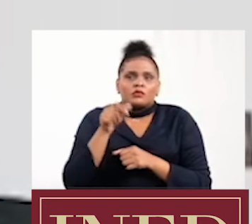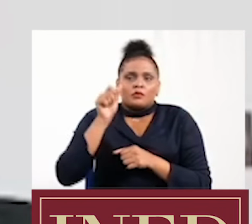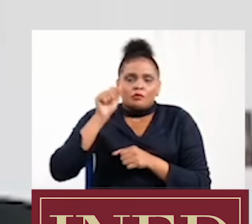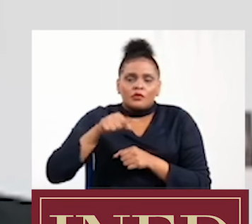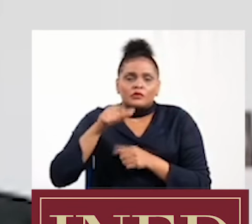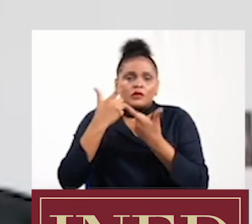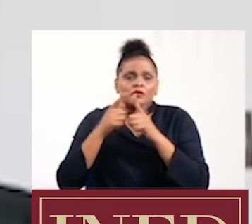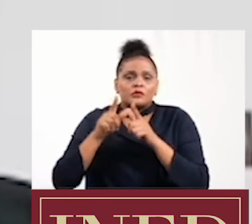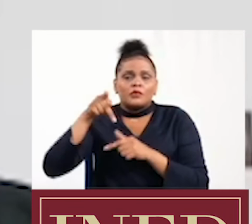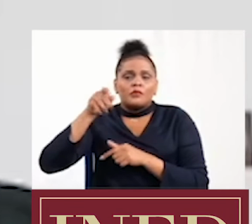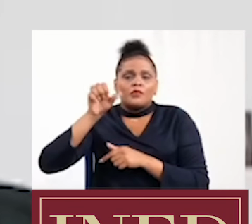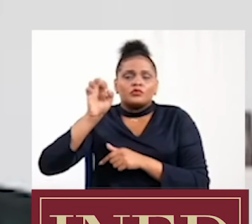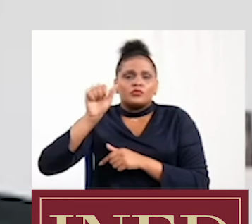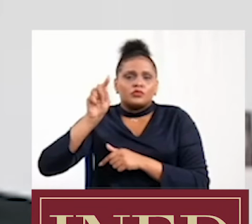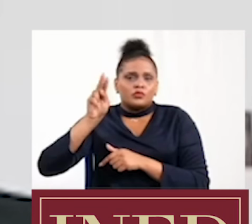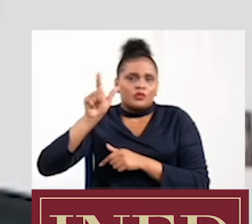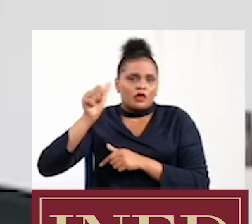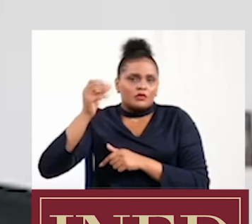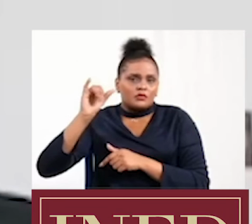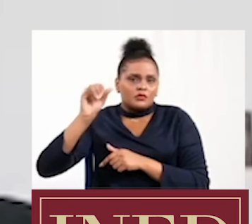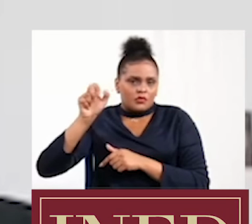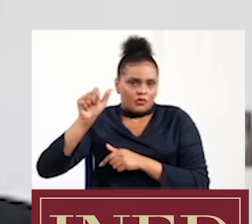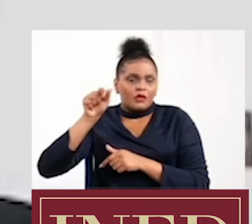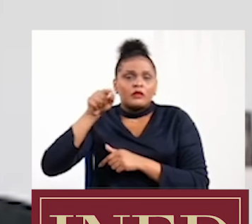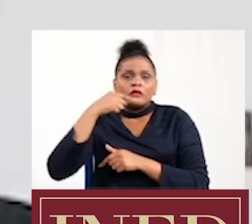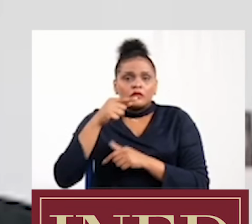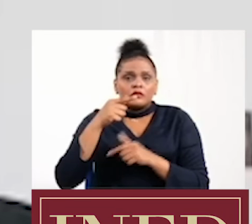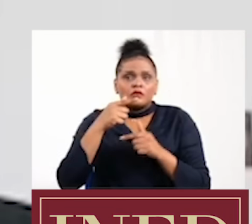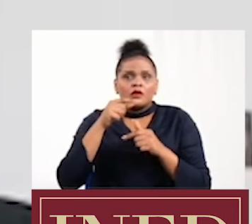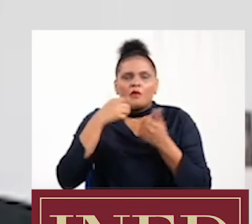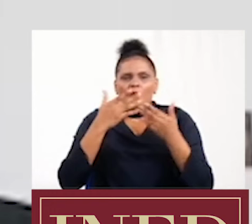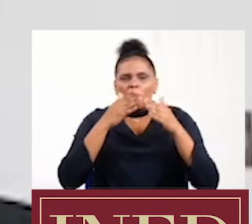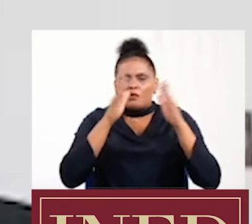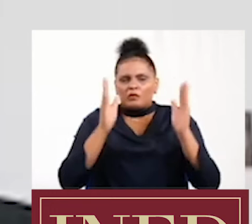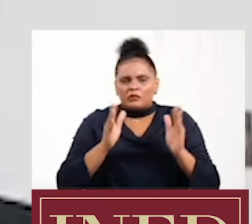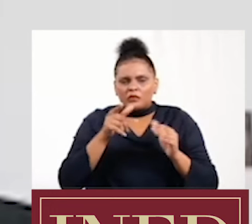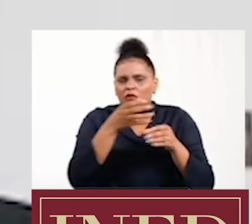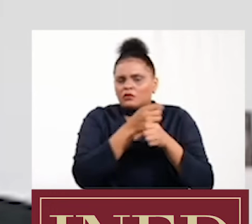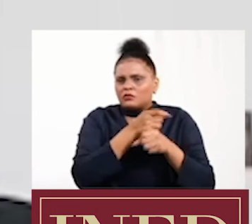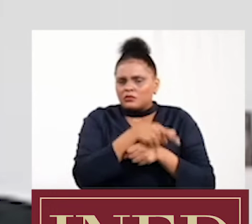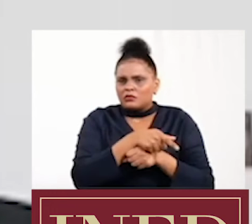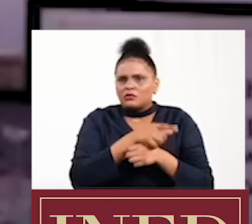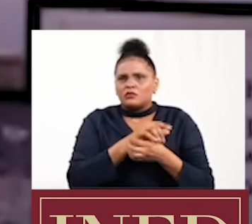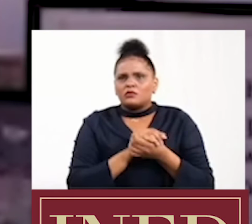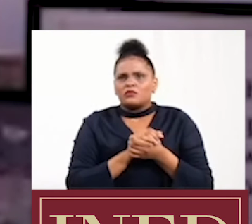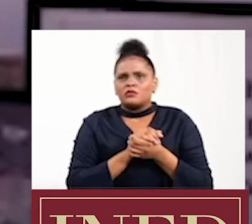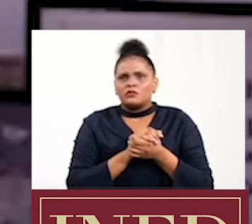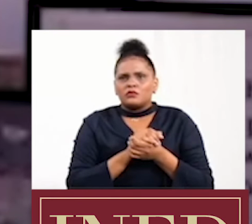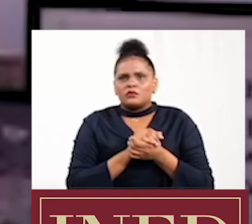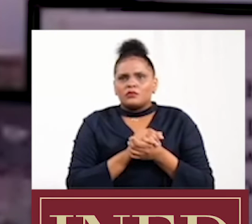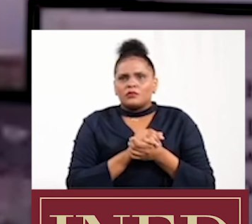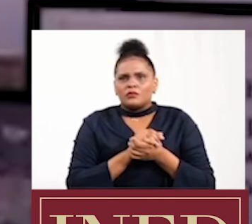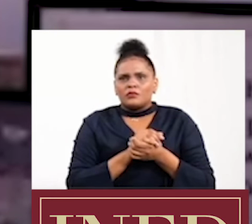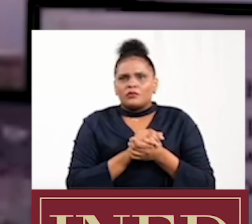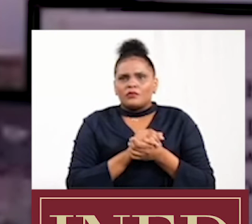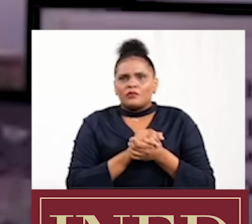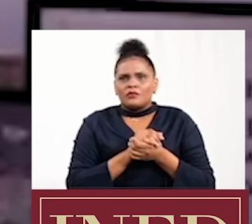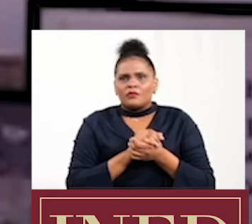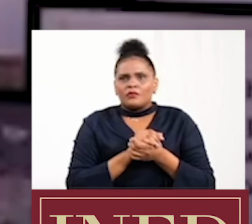postulaciones el logro de la paridad en la representación es decir cómo impacta la válvula de